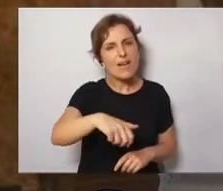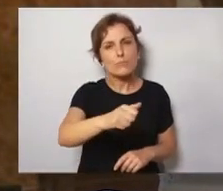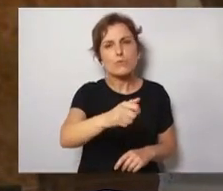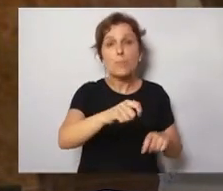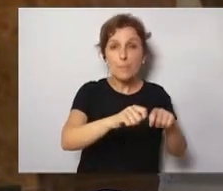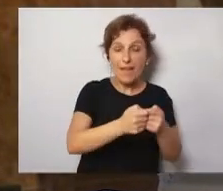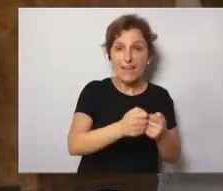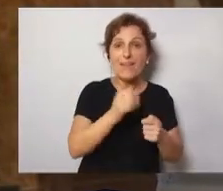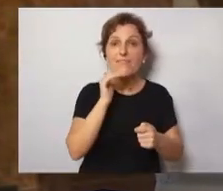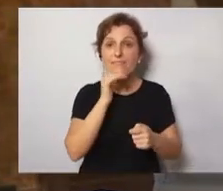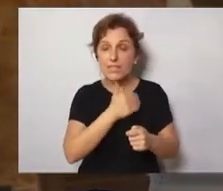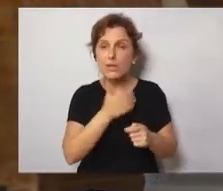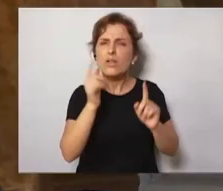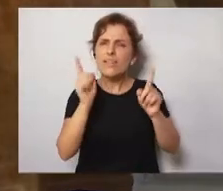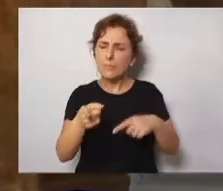todopoderoso